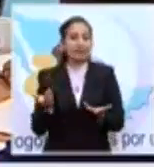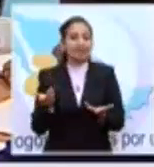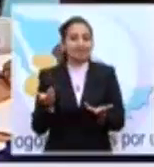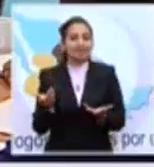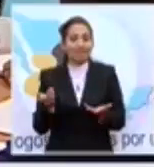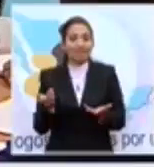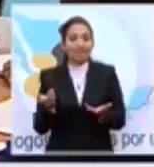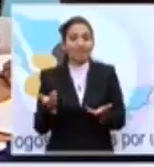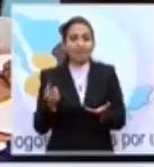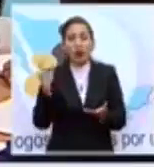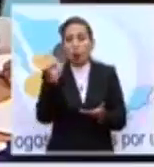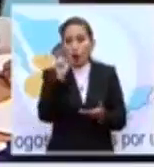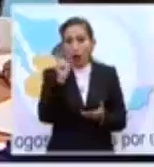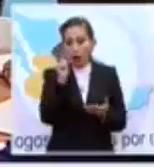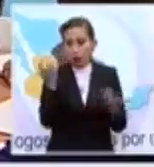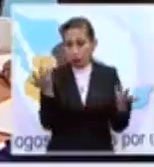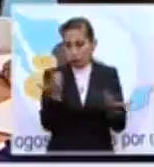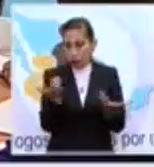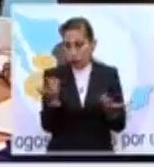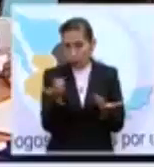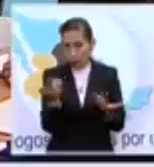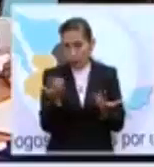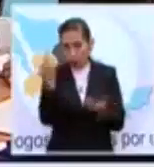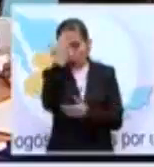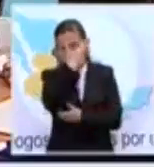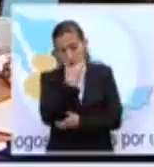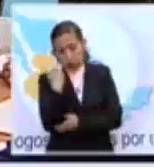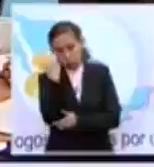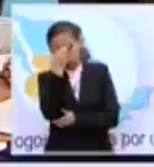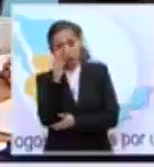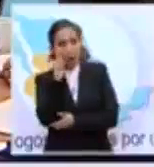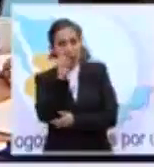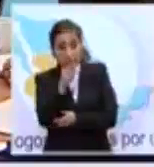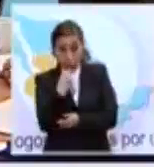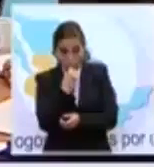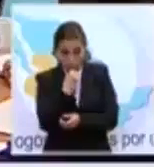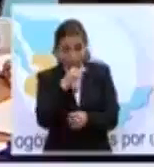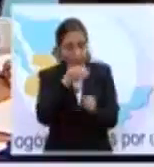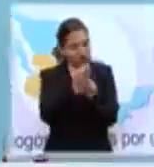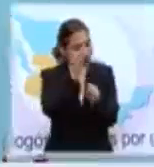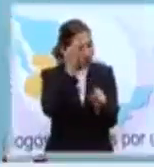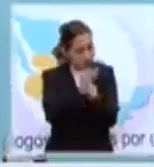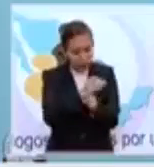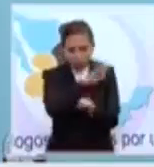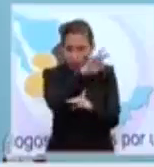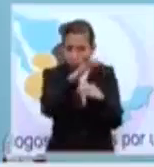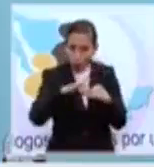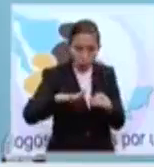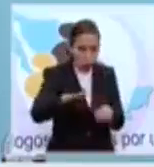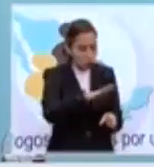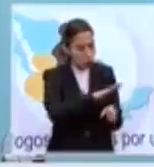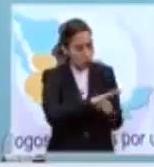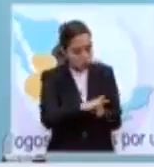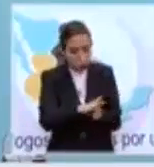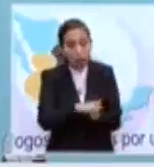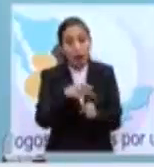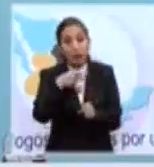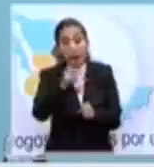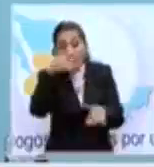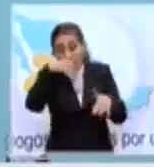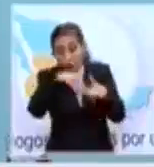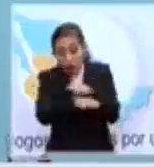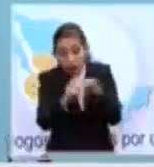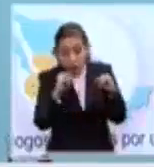ya cuando se hacen las revisiones de distintas instituciones en